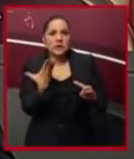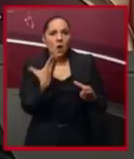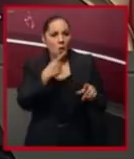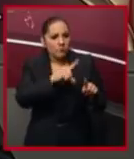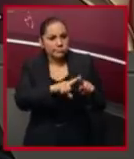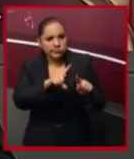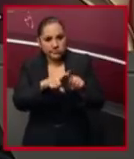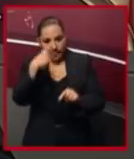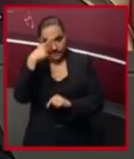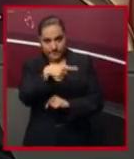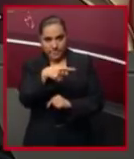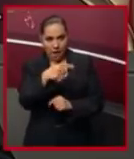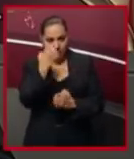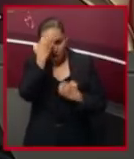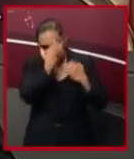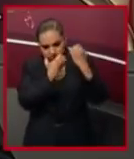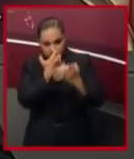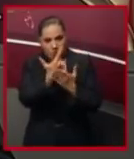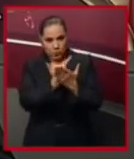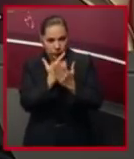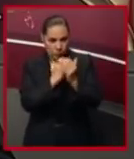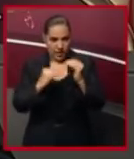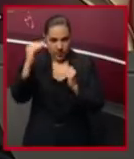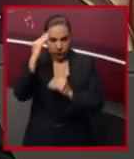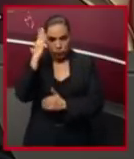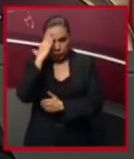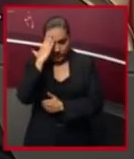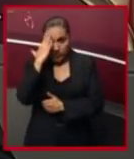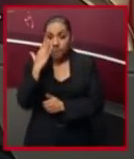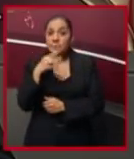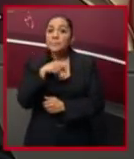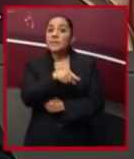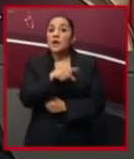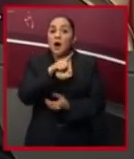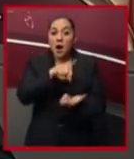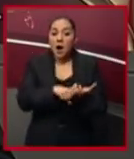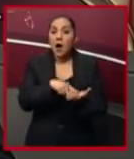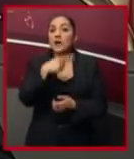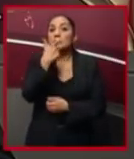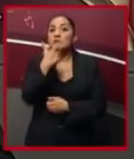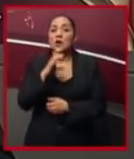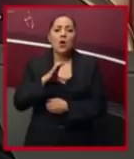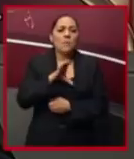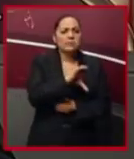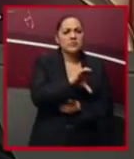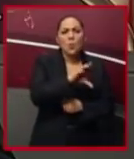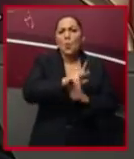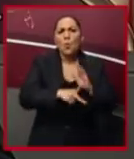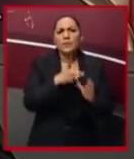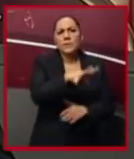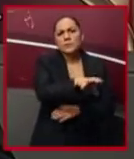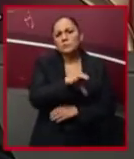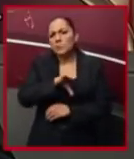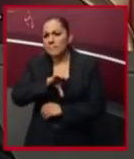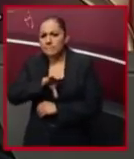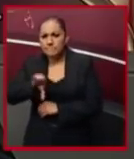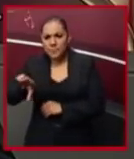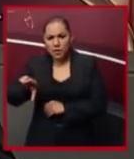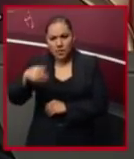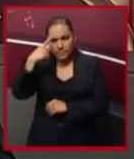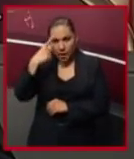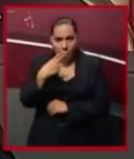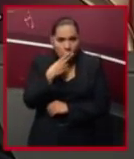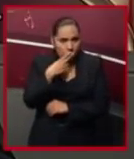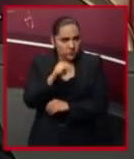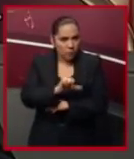observaciones que hayan sido determinadas por la Auditoría Superior y posteriormente les asigne o desvíen nuevamente a un fin distinto al